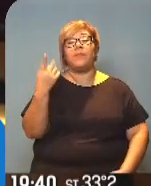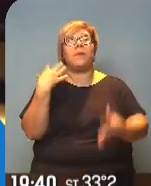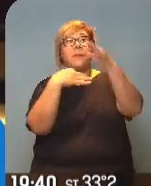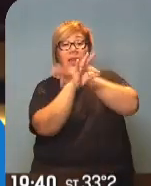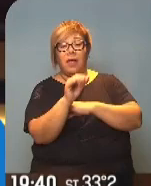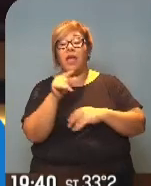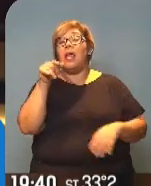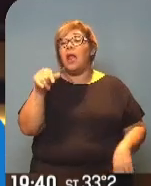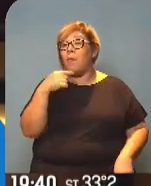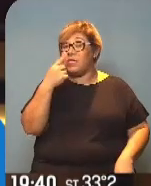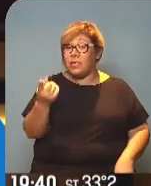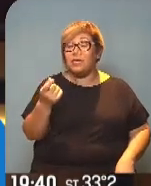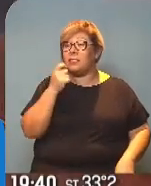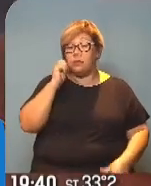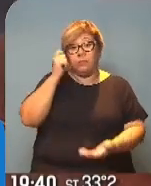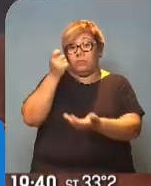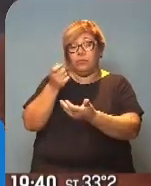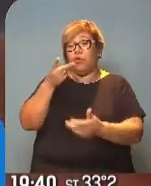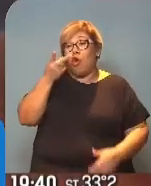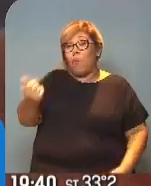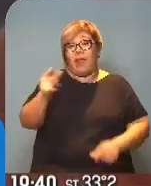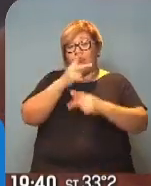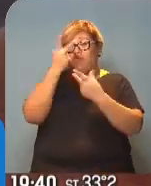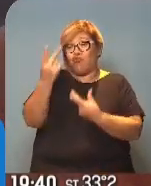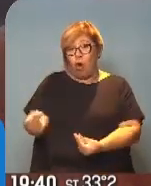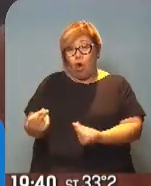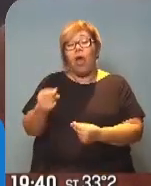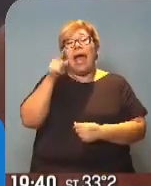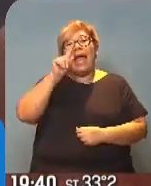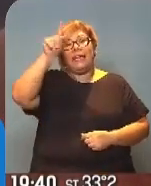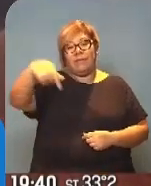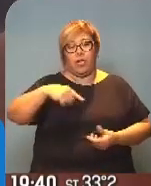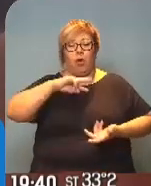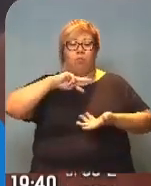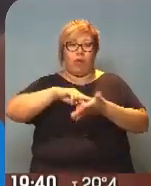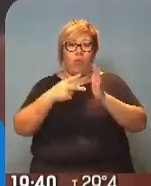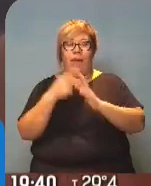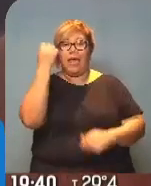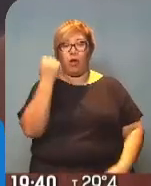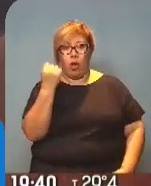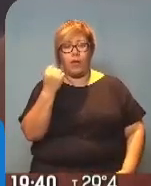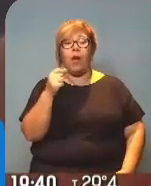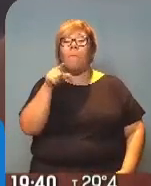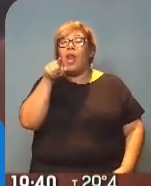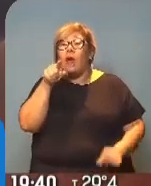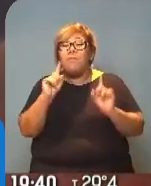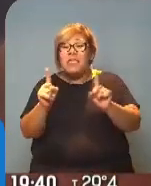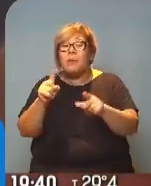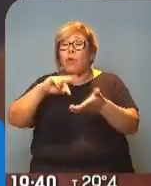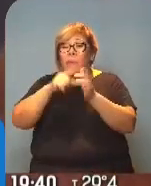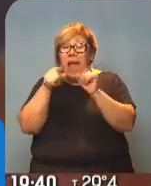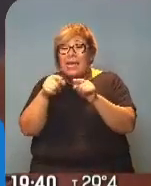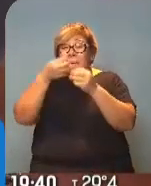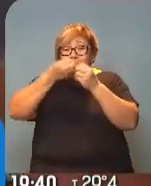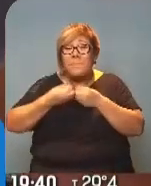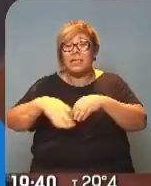voy a comprar a este proveedor. Y ahí empezó la última debacle económica, pero ya el problema venía de mucho antes. Todos recuerdan